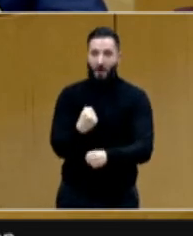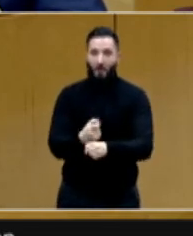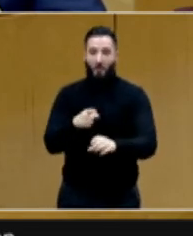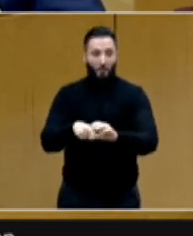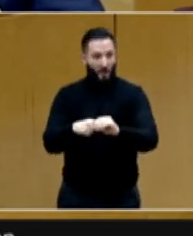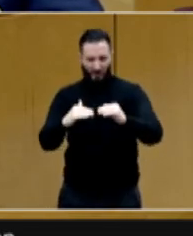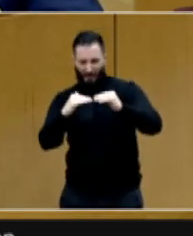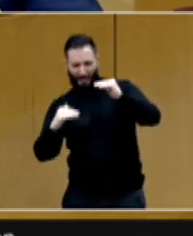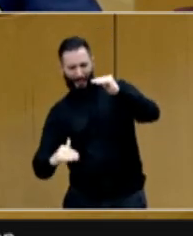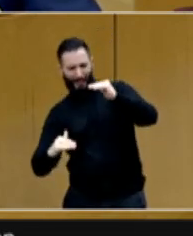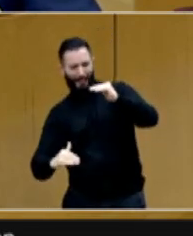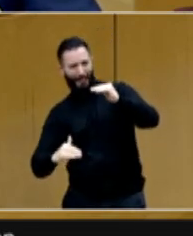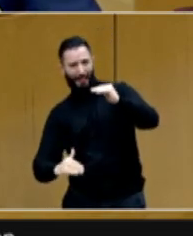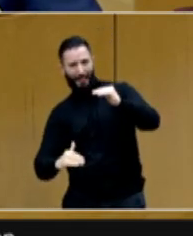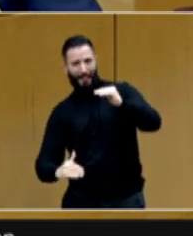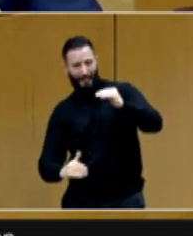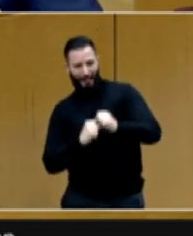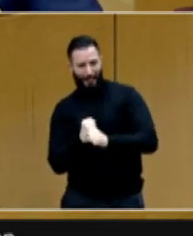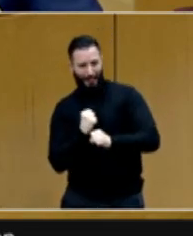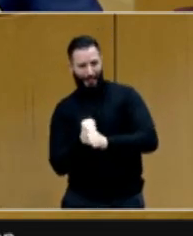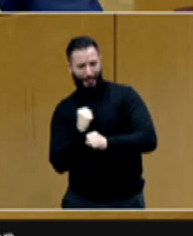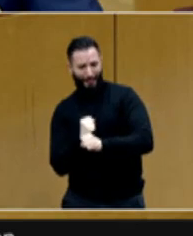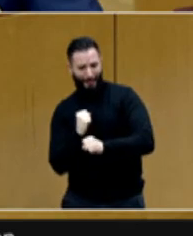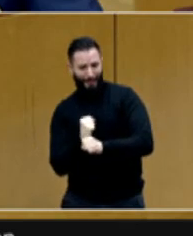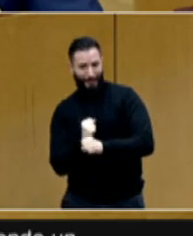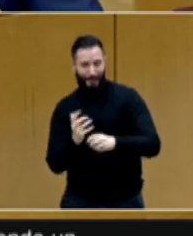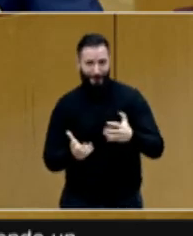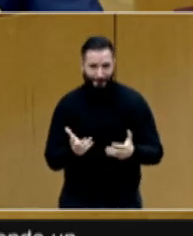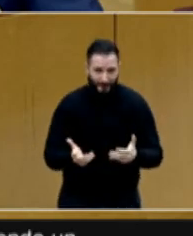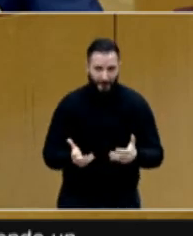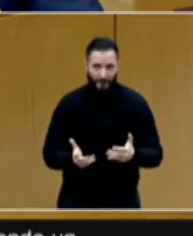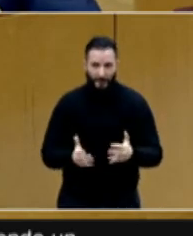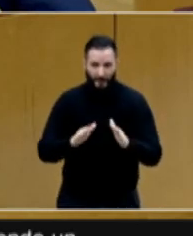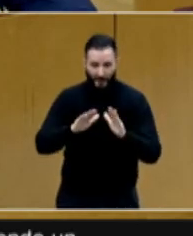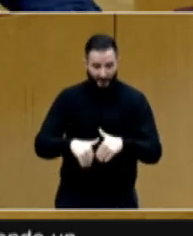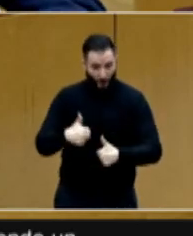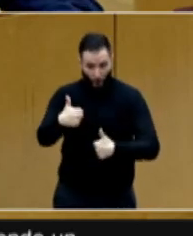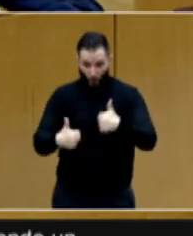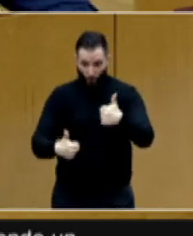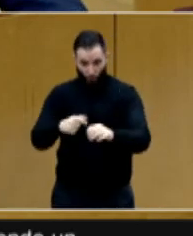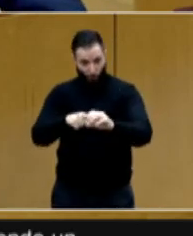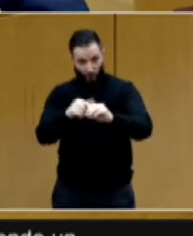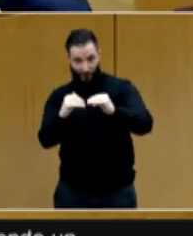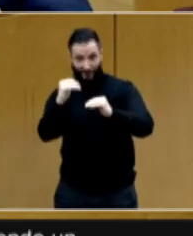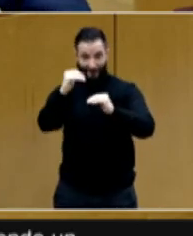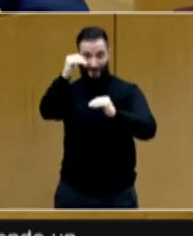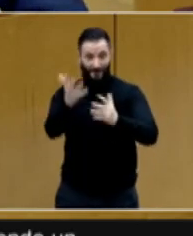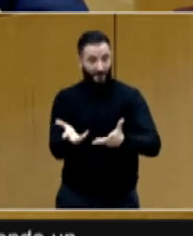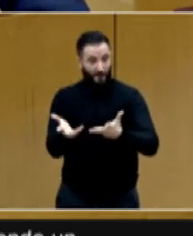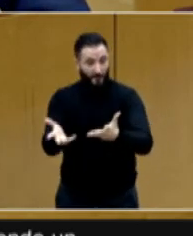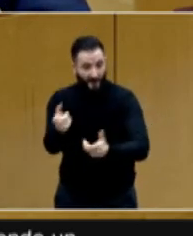más bajo porque también ojo a los puestos que se que salen a concurso son los que